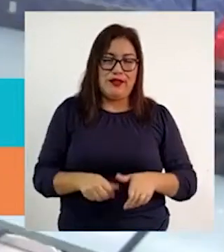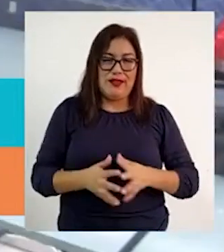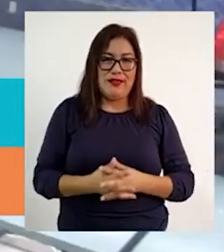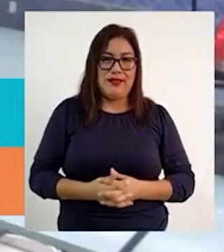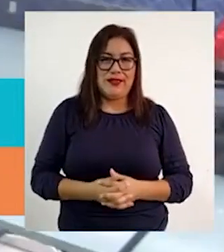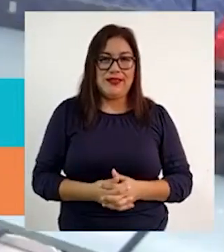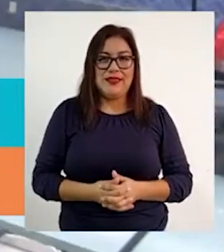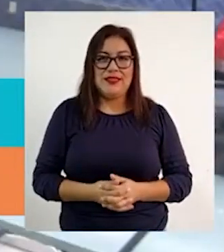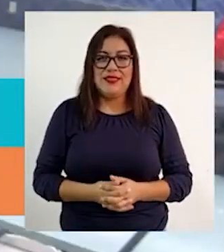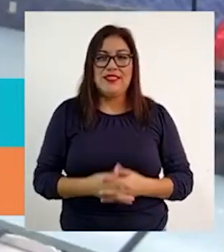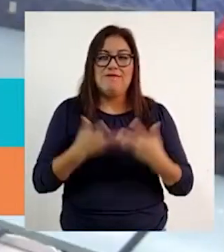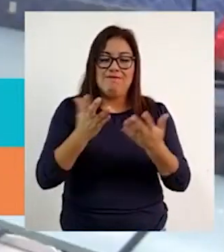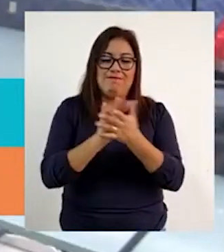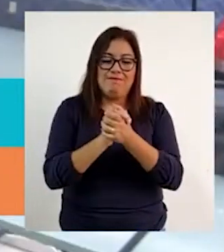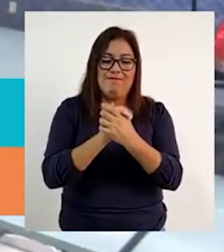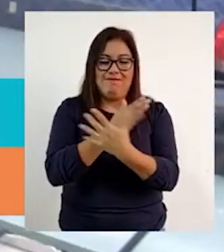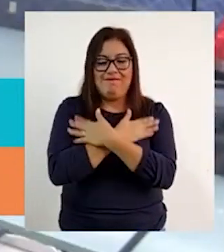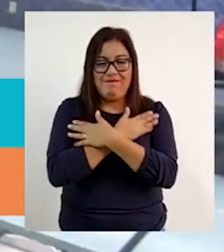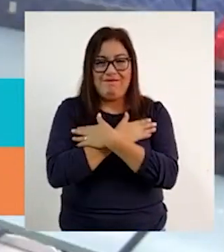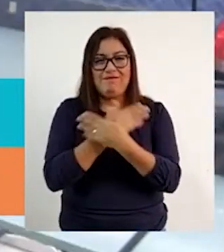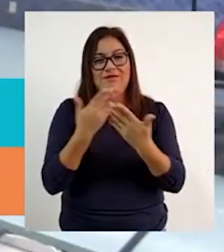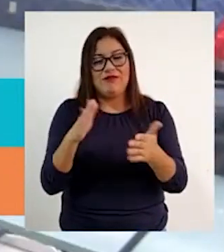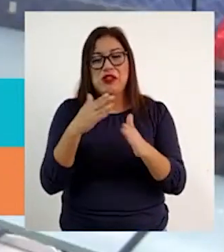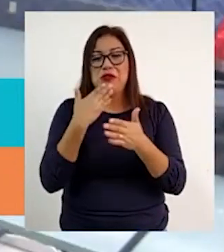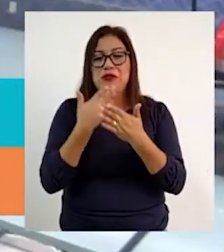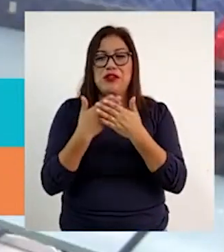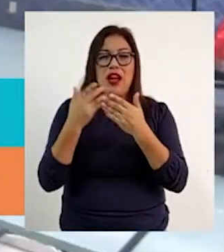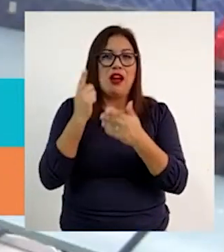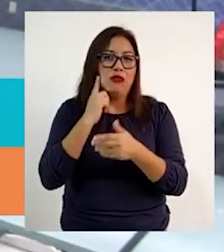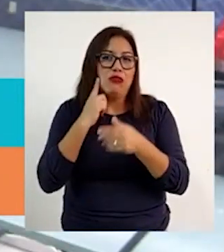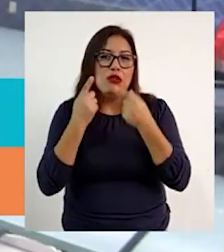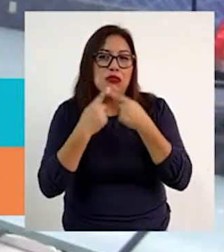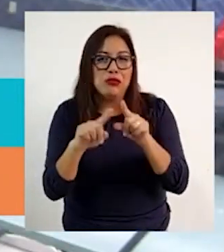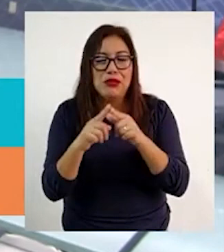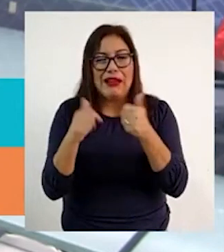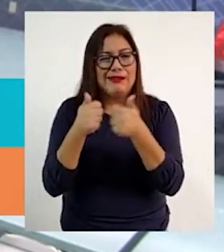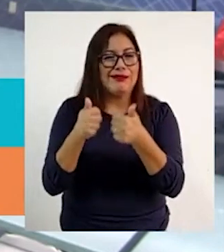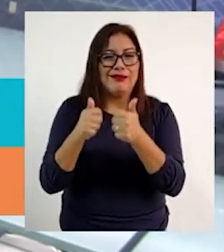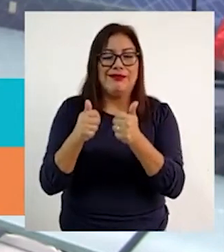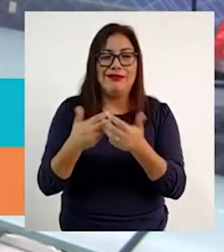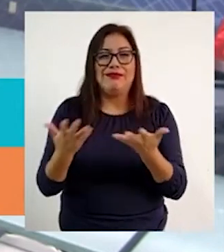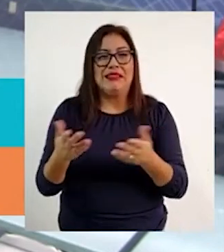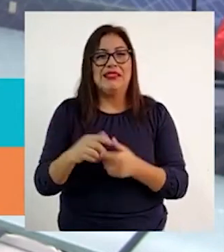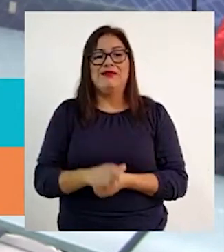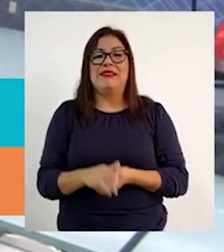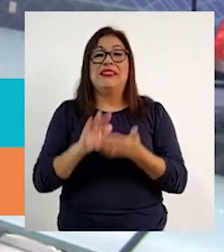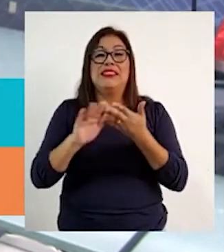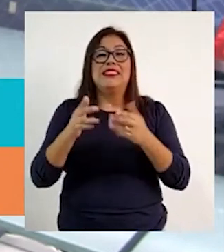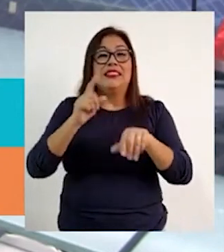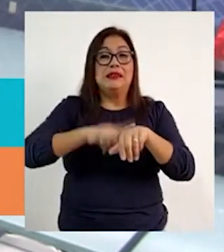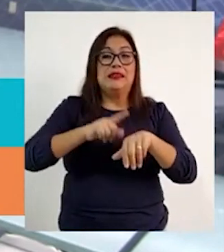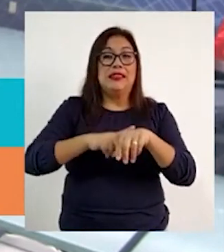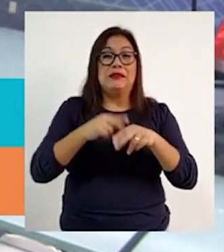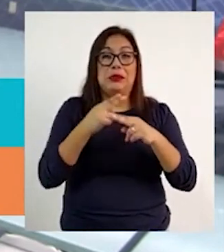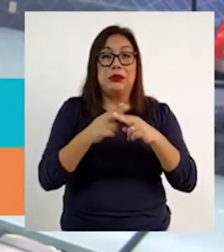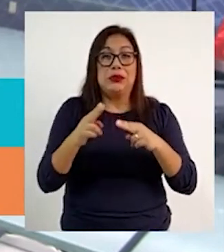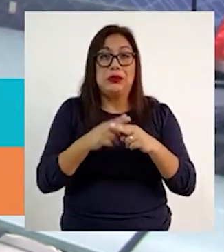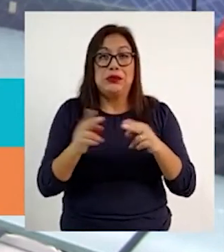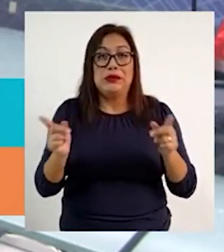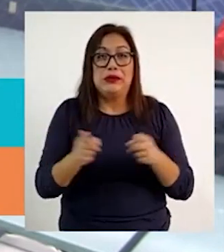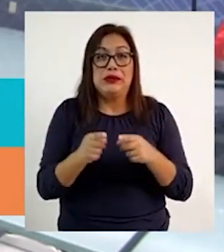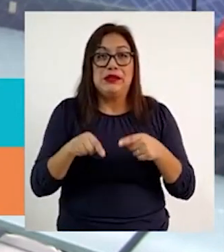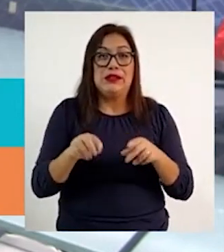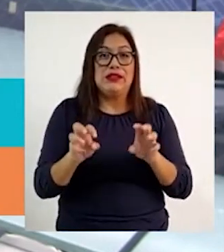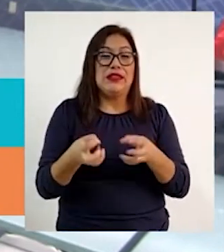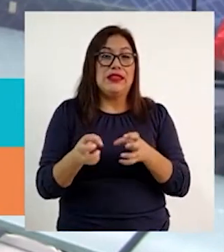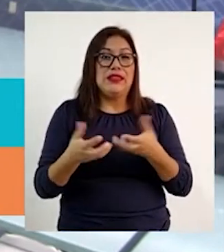amiga nuestra. Qué bueno que nos des estas noticias. Realmente el tiempo es corto en radio